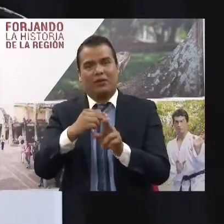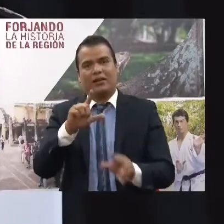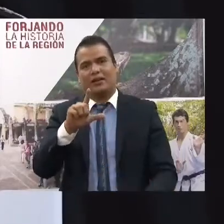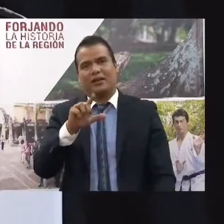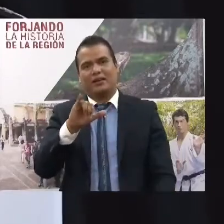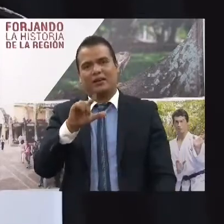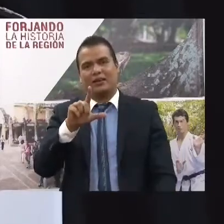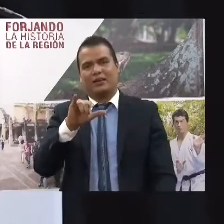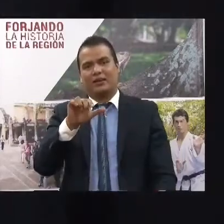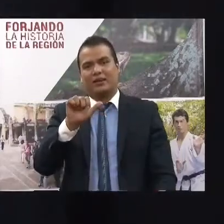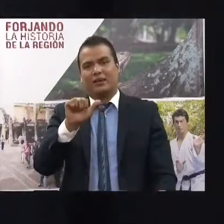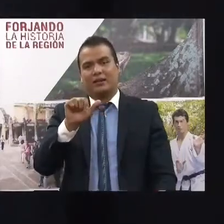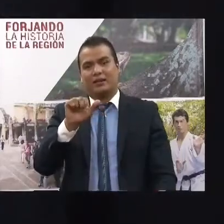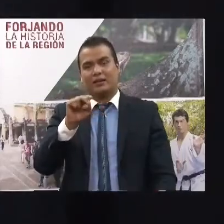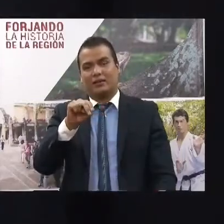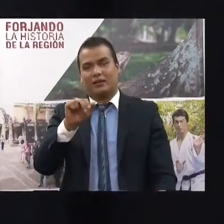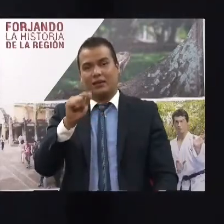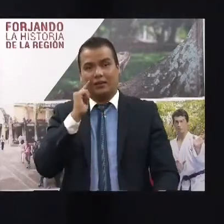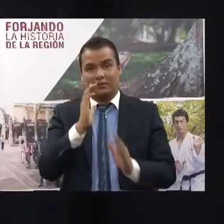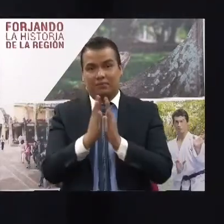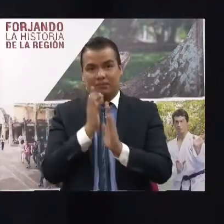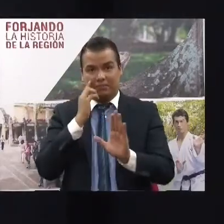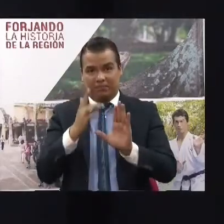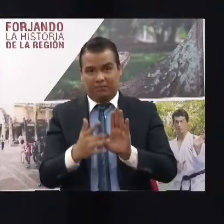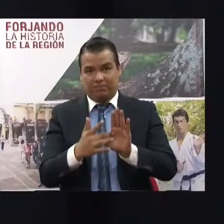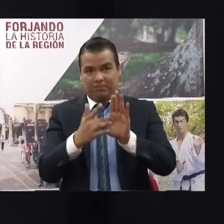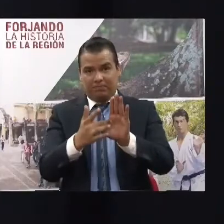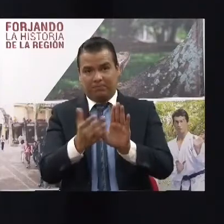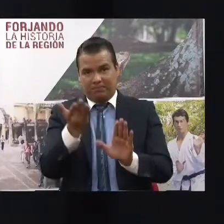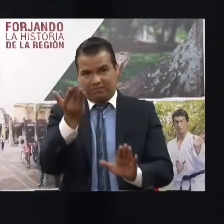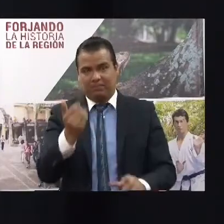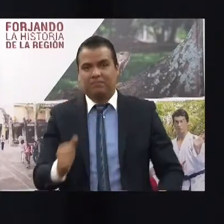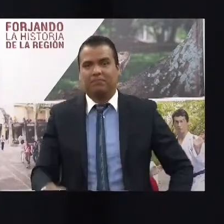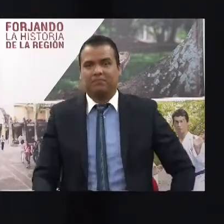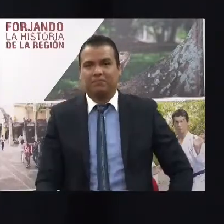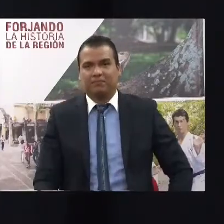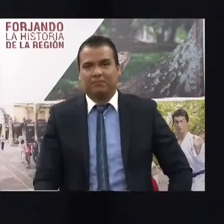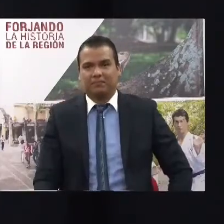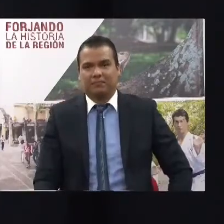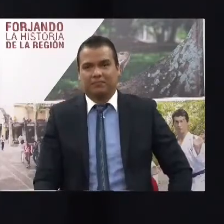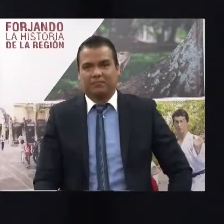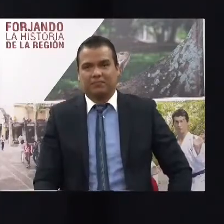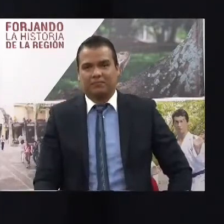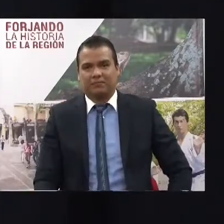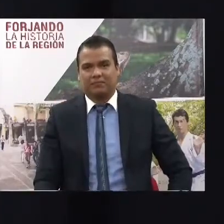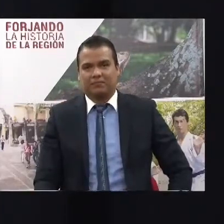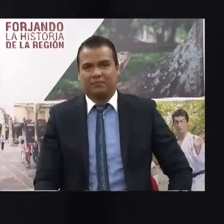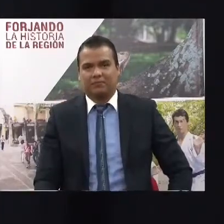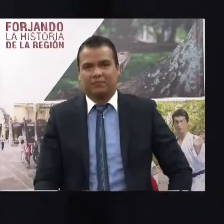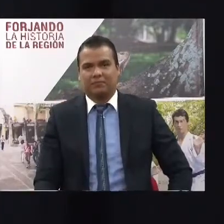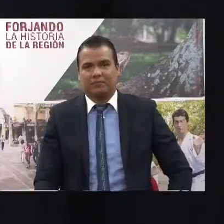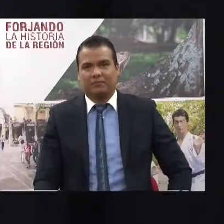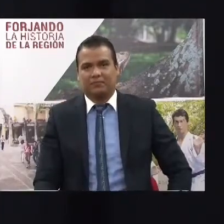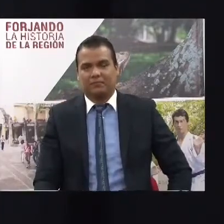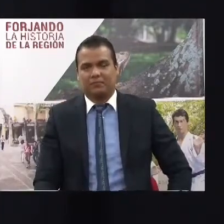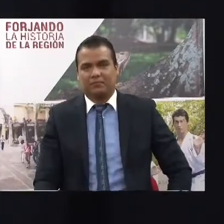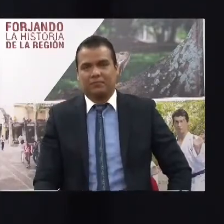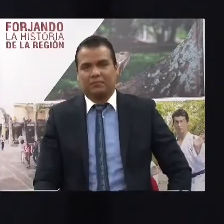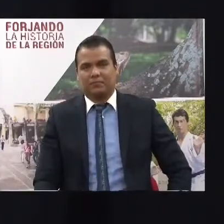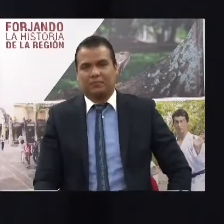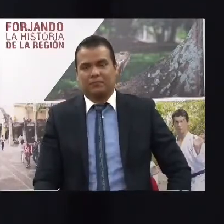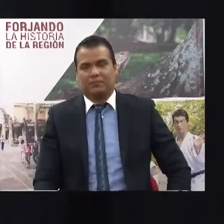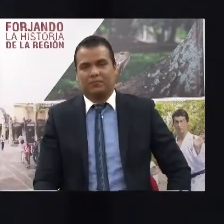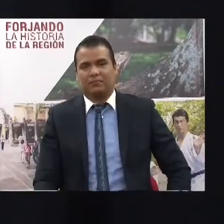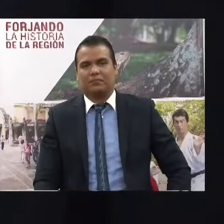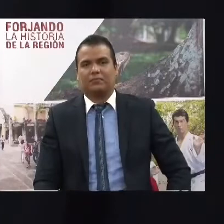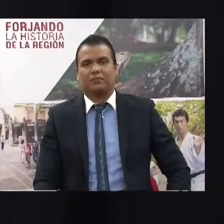Arias Castillo. Buen día para todas las personas que nos acompañan en esta ceremonia virtual